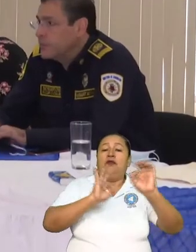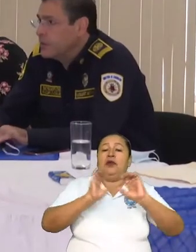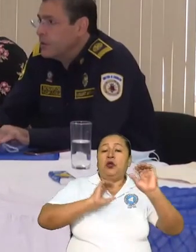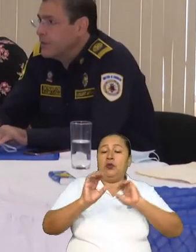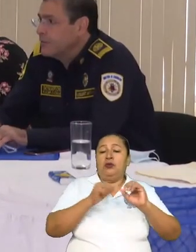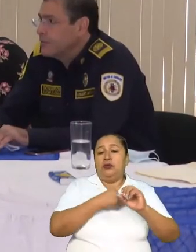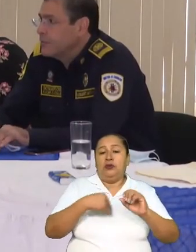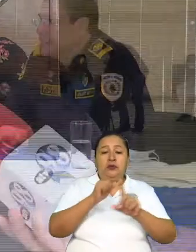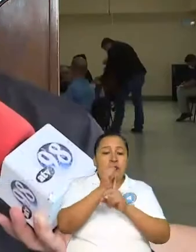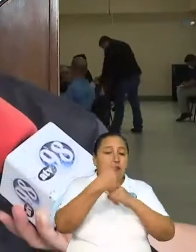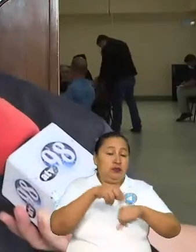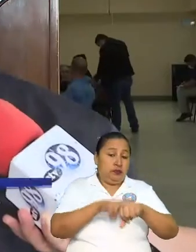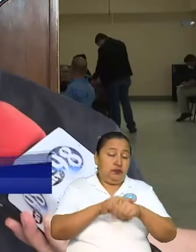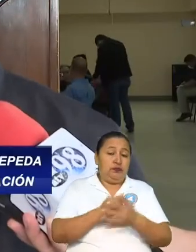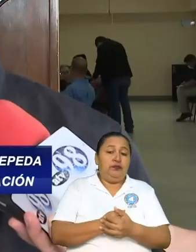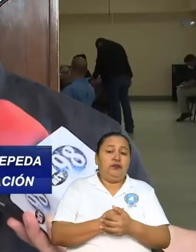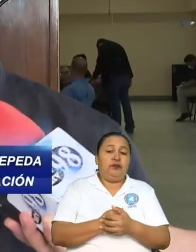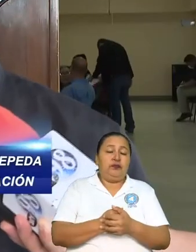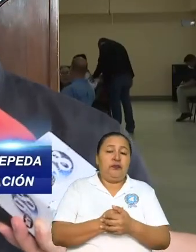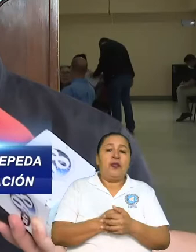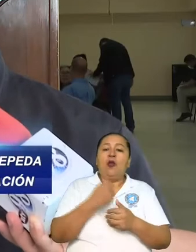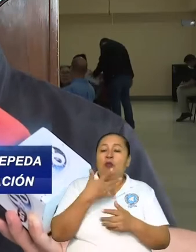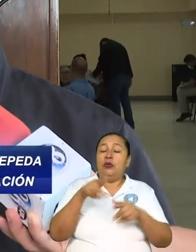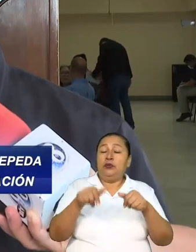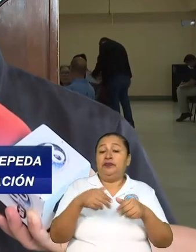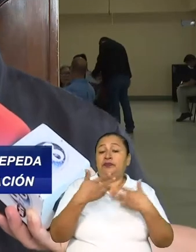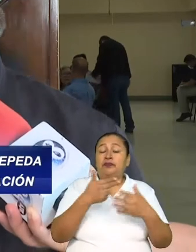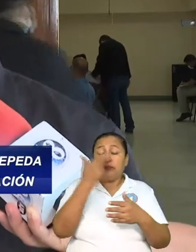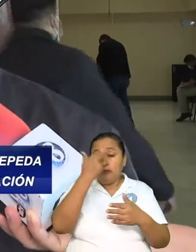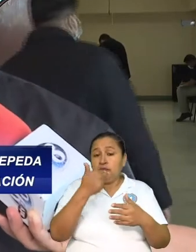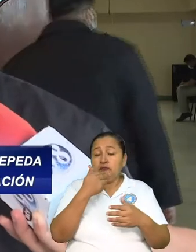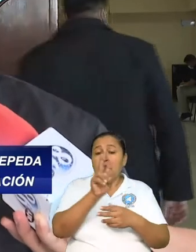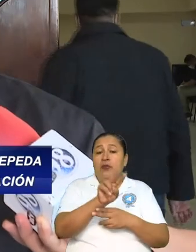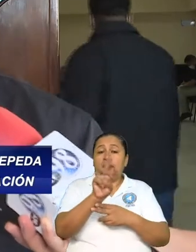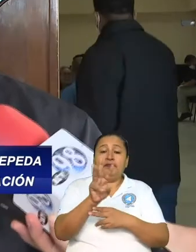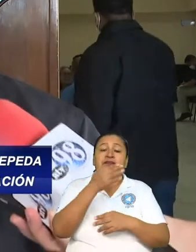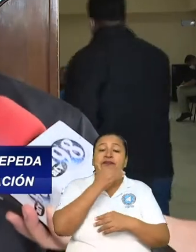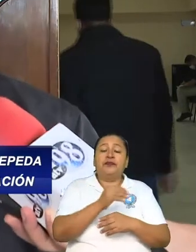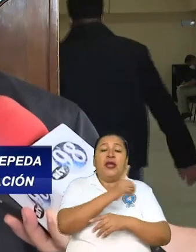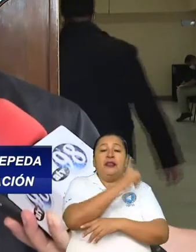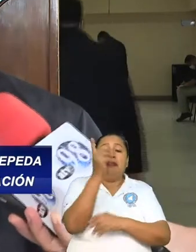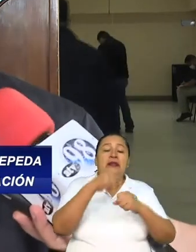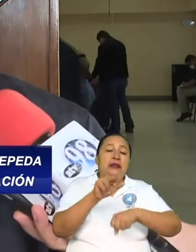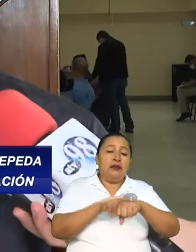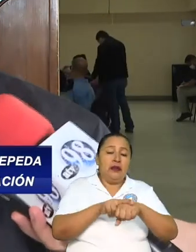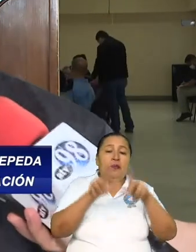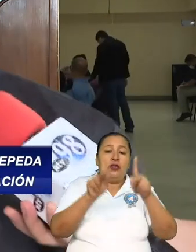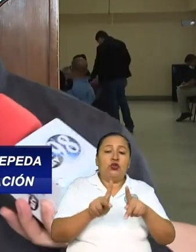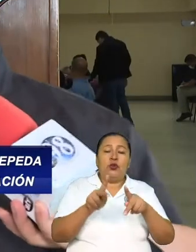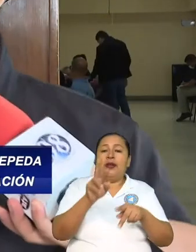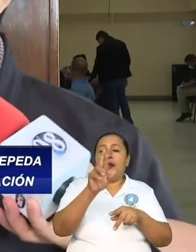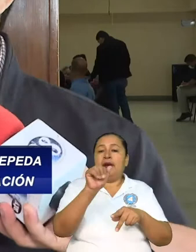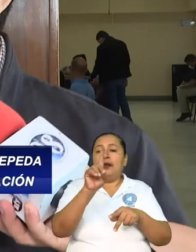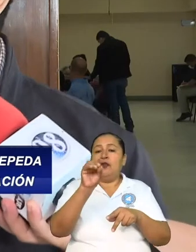de la Asamblea Nacional. Por lo tanto, lo que está haciendo es la consulta para declarar el 23 de diciembre como el Día Nacional de los Radioaficionados,